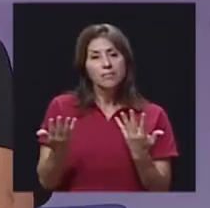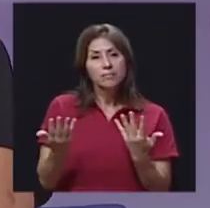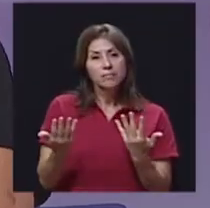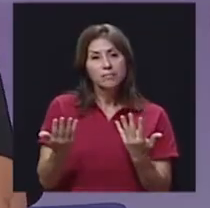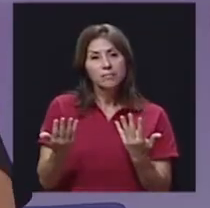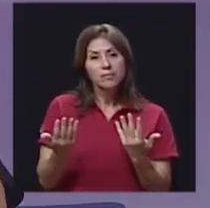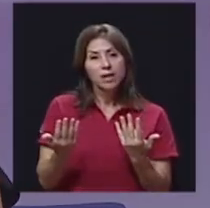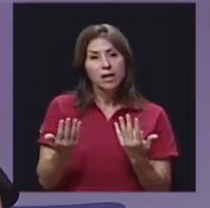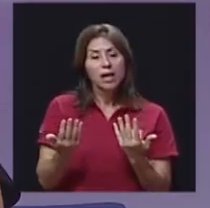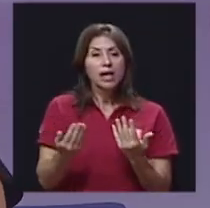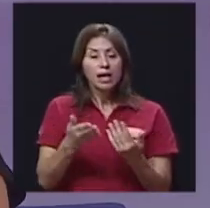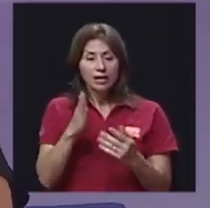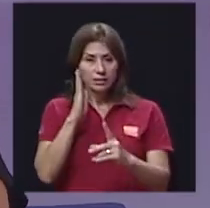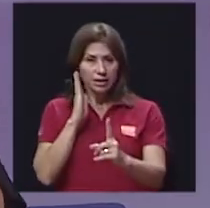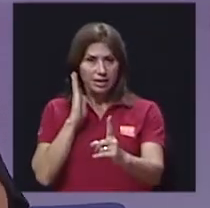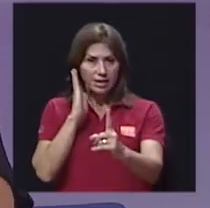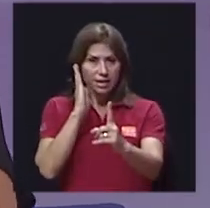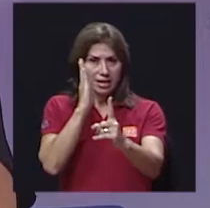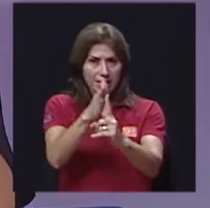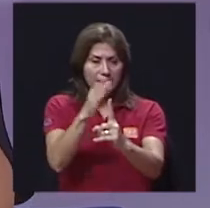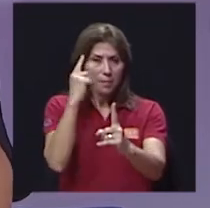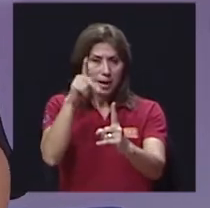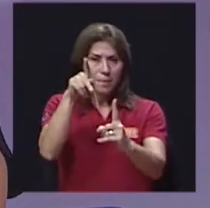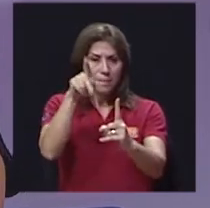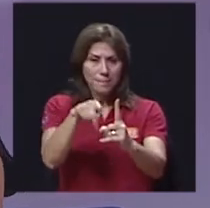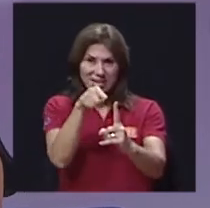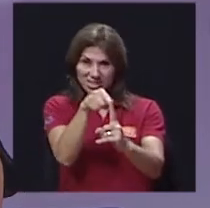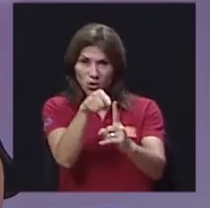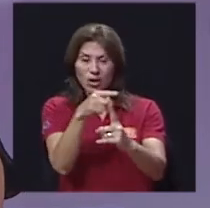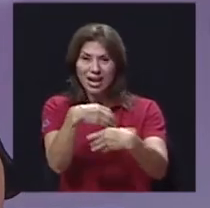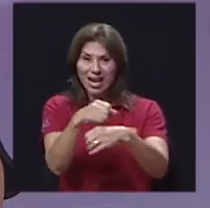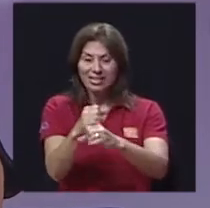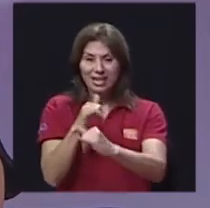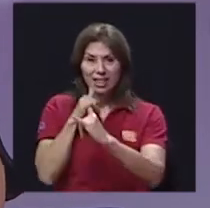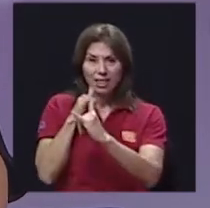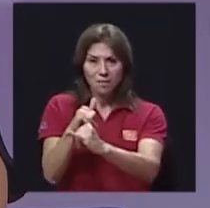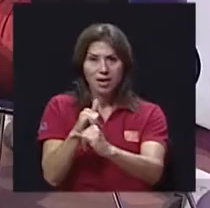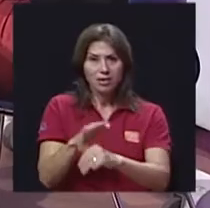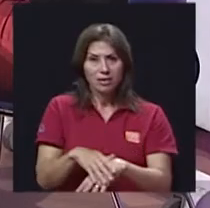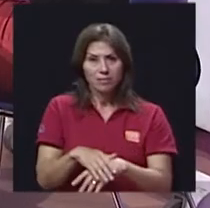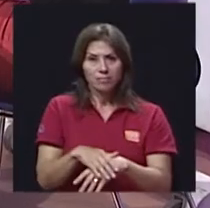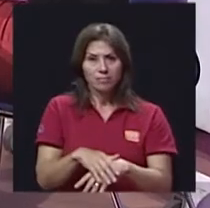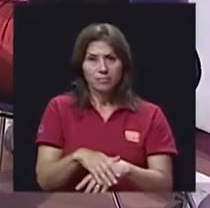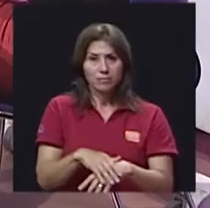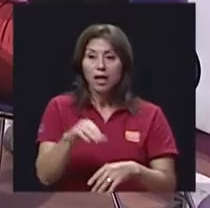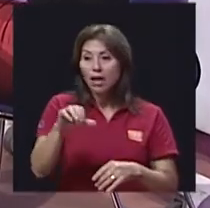persona demandante. ¿Se encuentran en defensión la persona demandada?